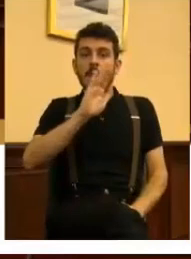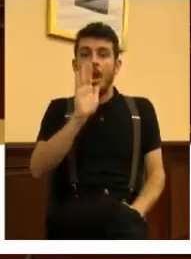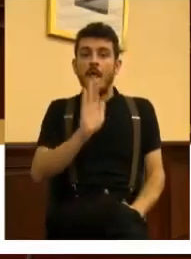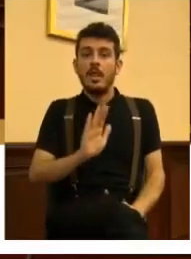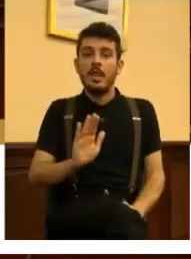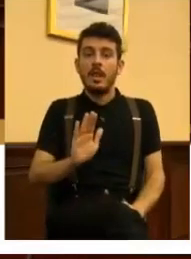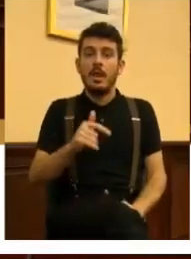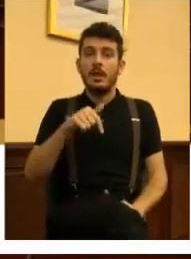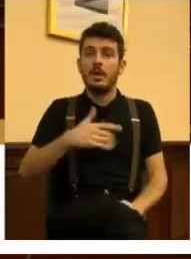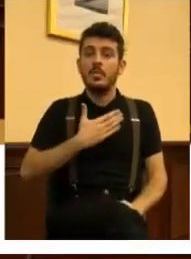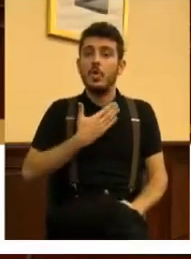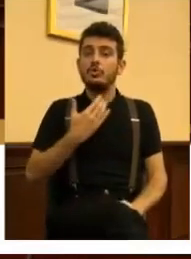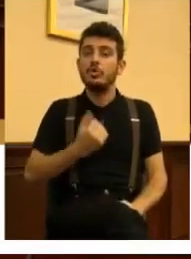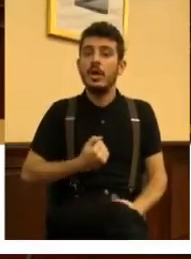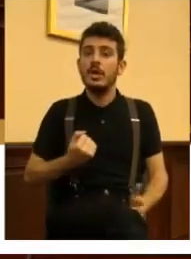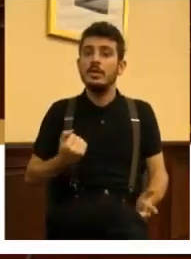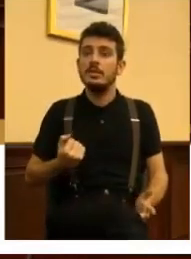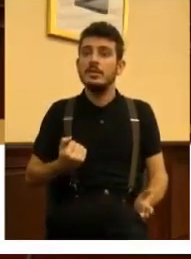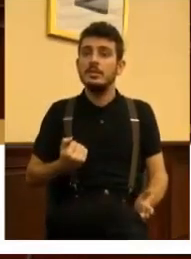que aquí en Móstoles esto